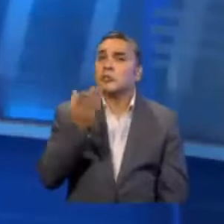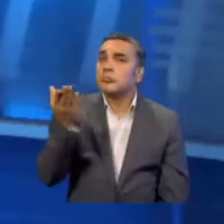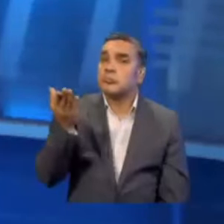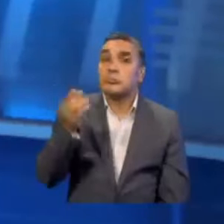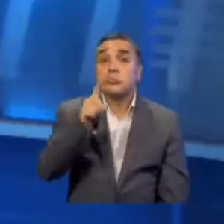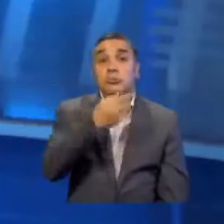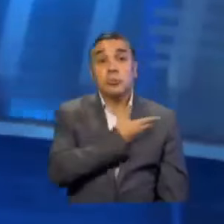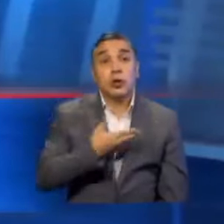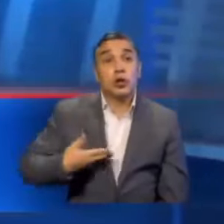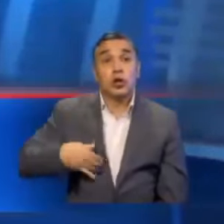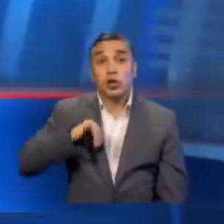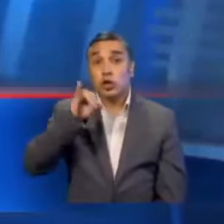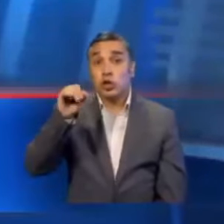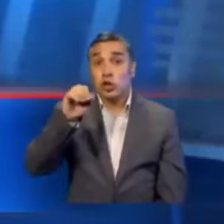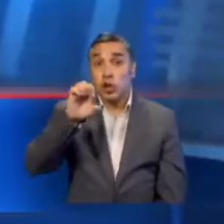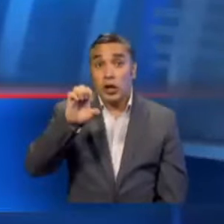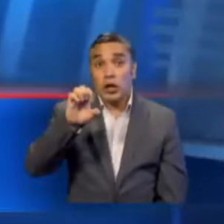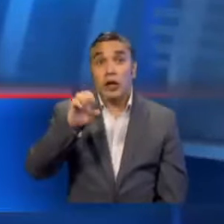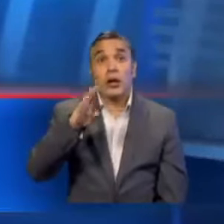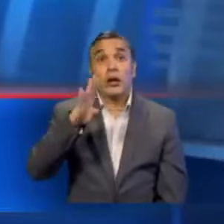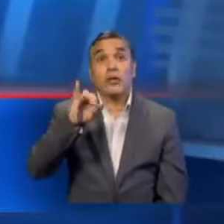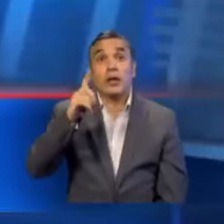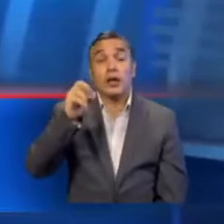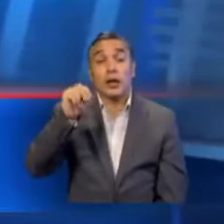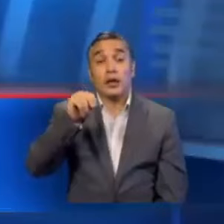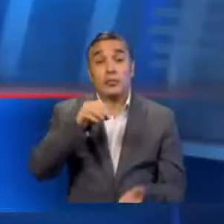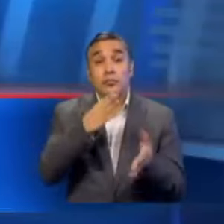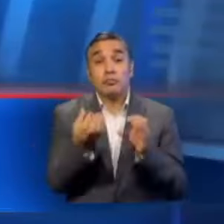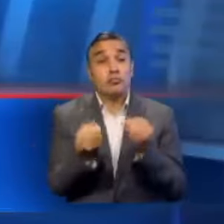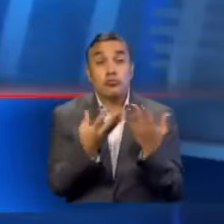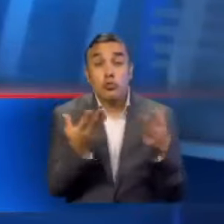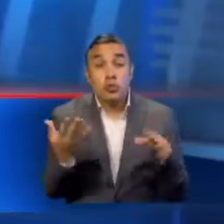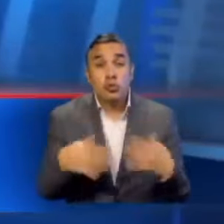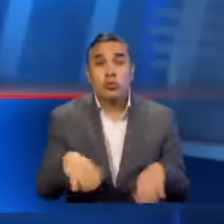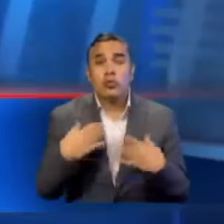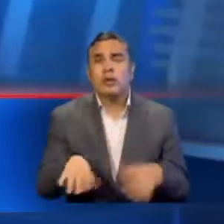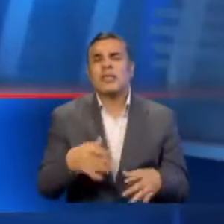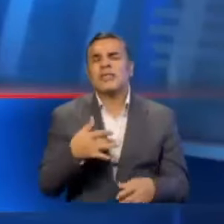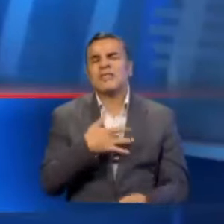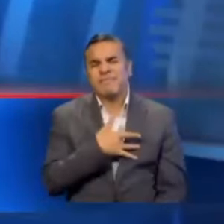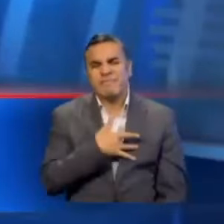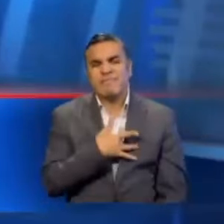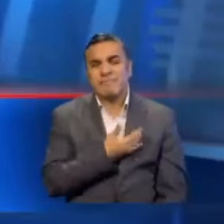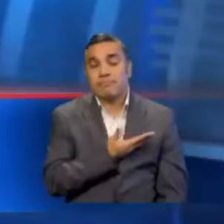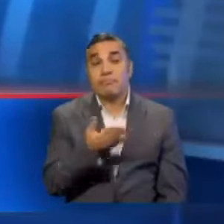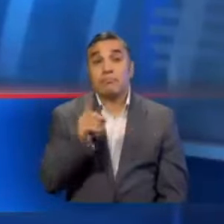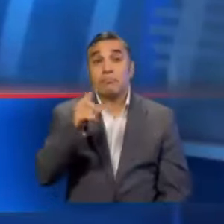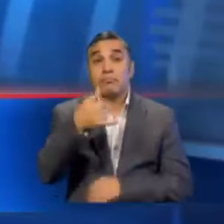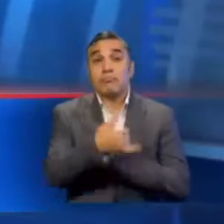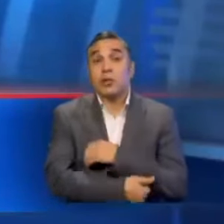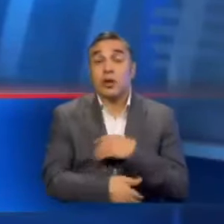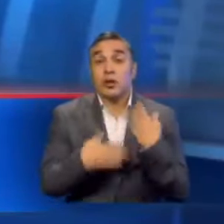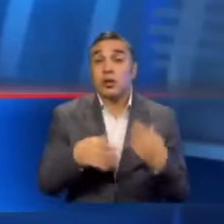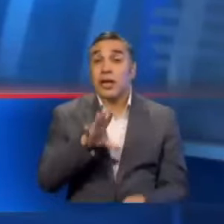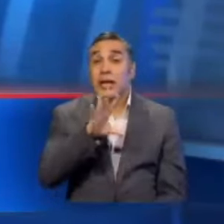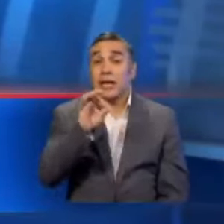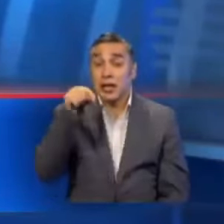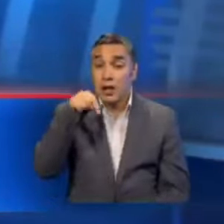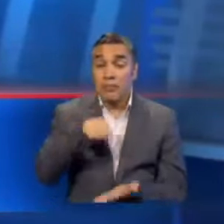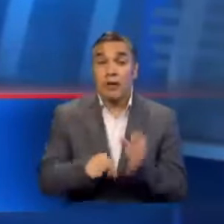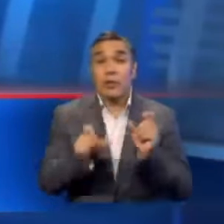el presidente Joe Biden dijo que la cifra de muertos del COVID-19 es descorazonadora. El país superó pues el 500,000